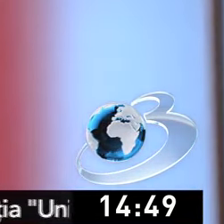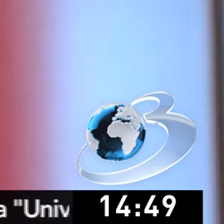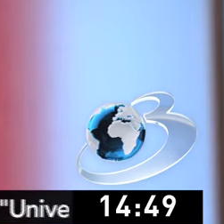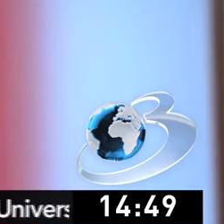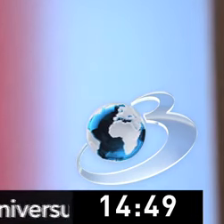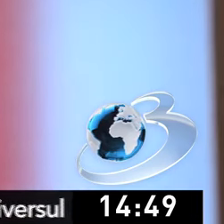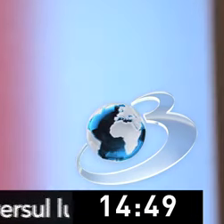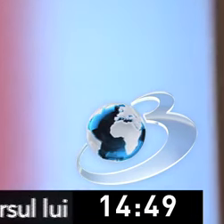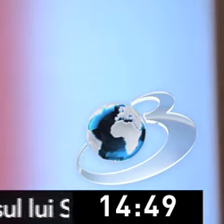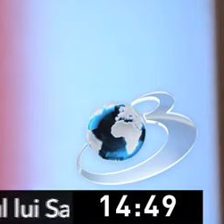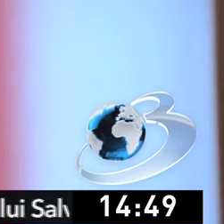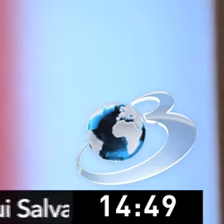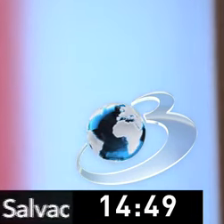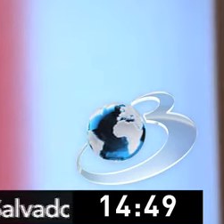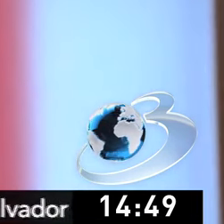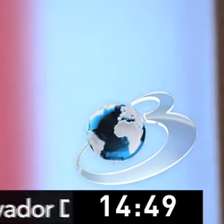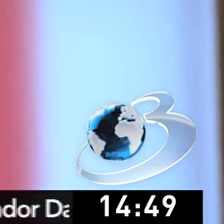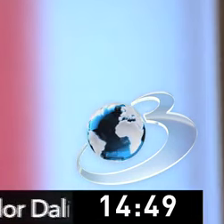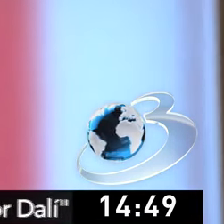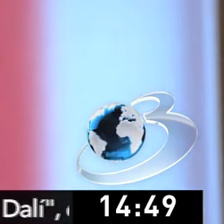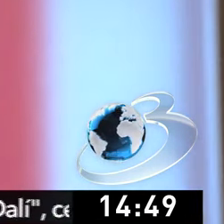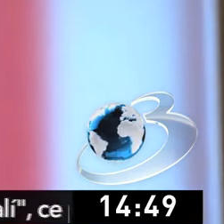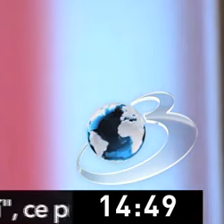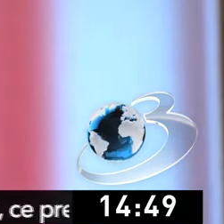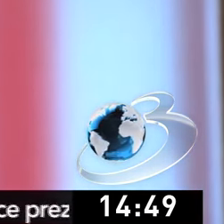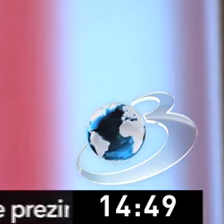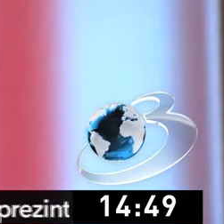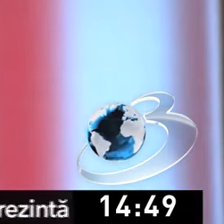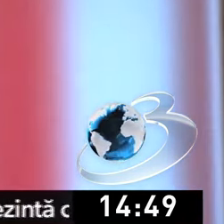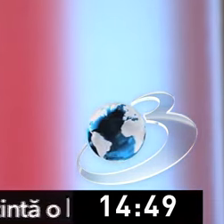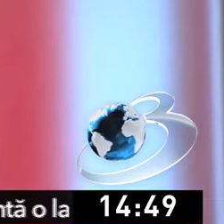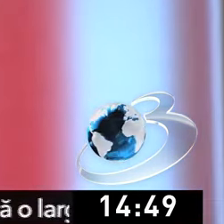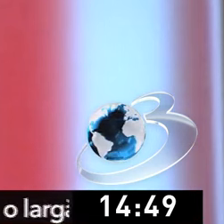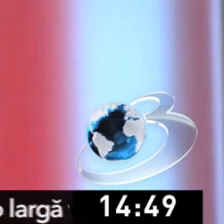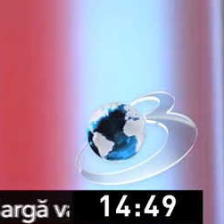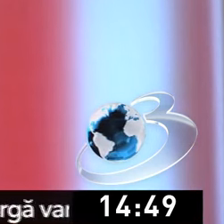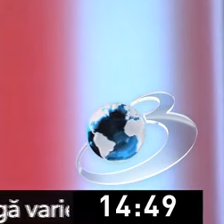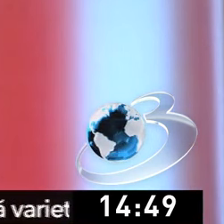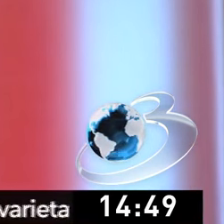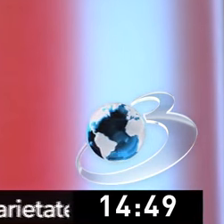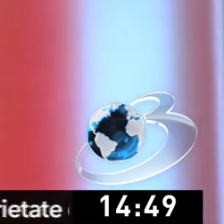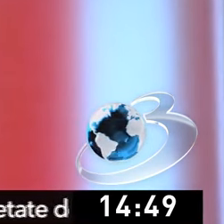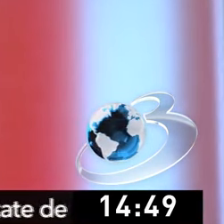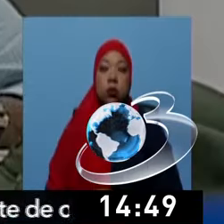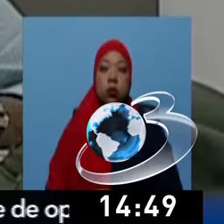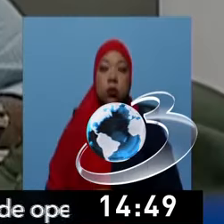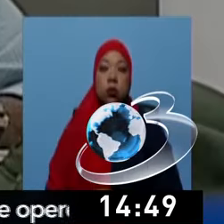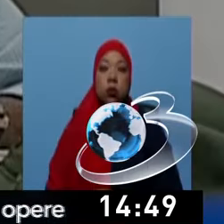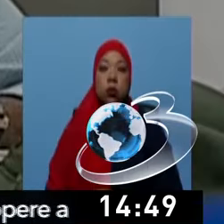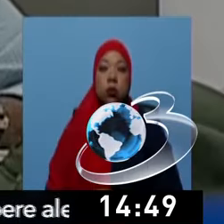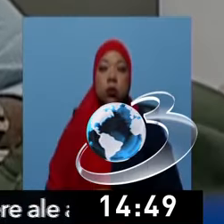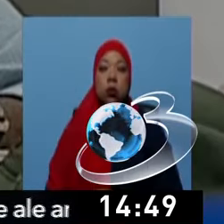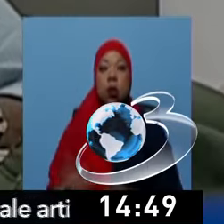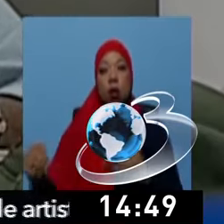dup ce m a fost reales timpul unui scrutin contestat puternic de cei Din opo